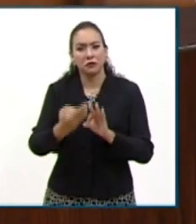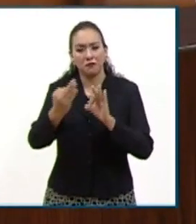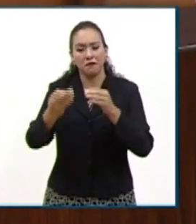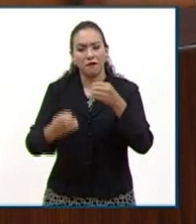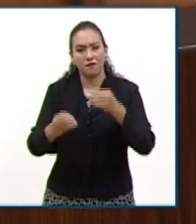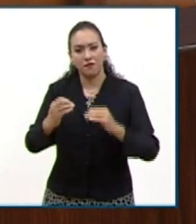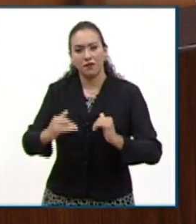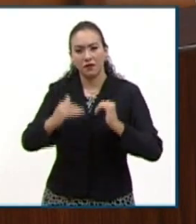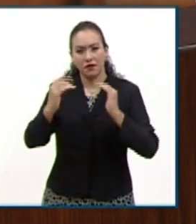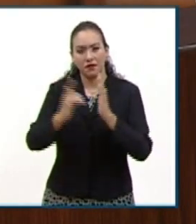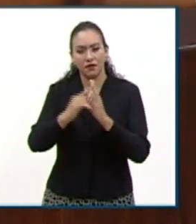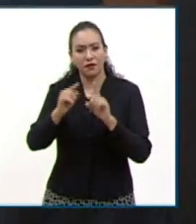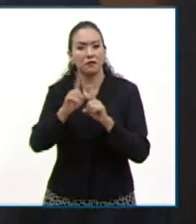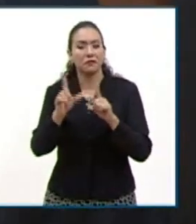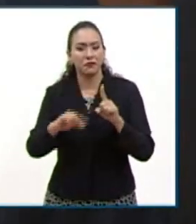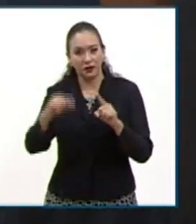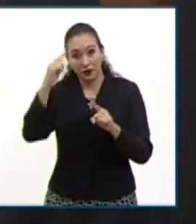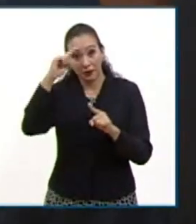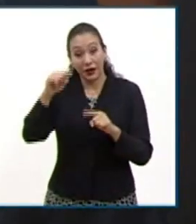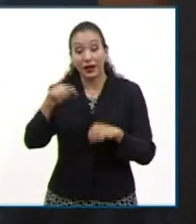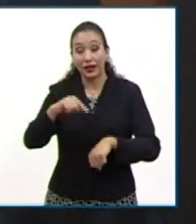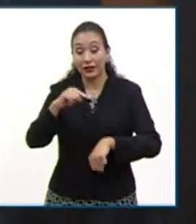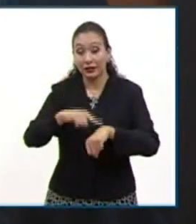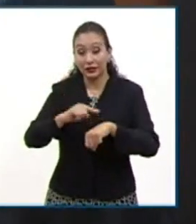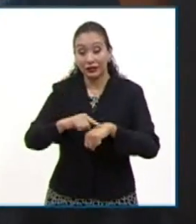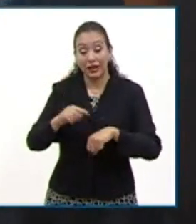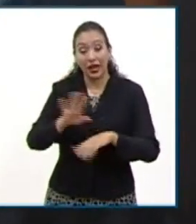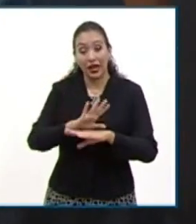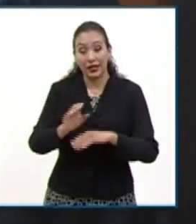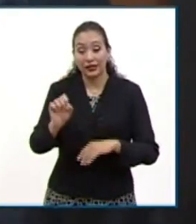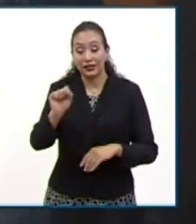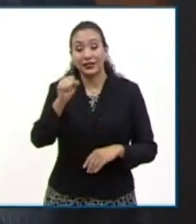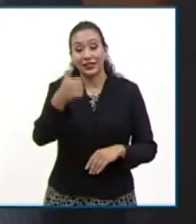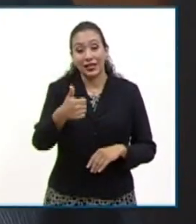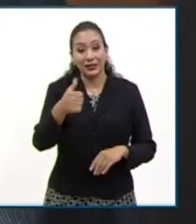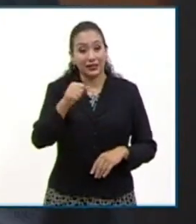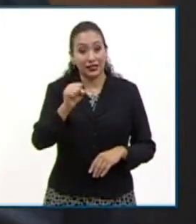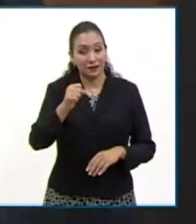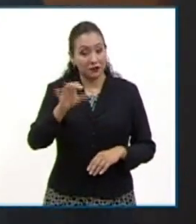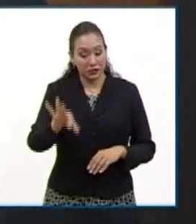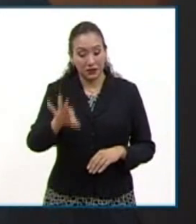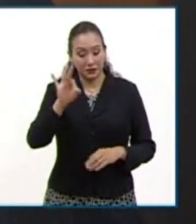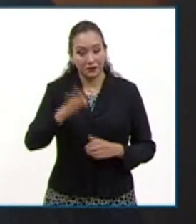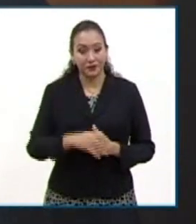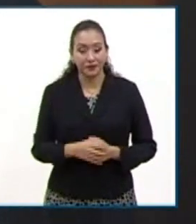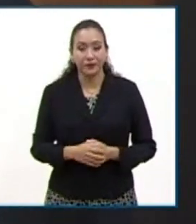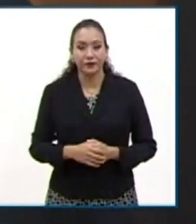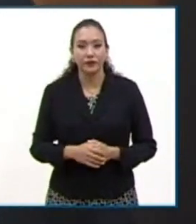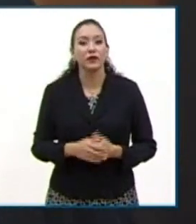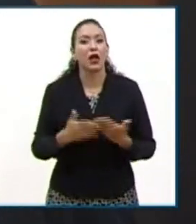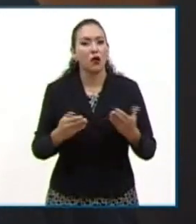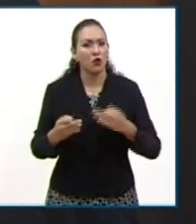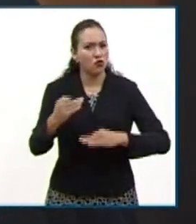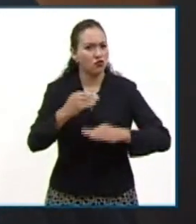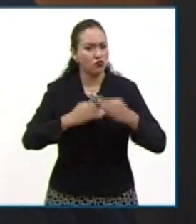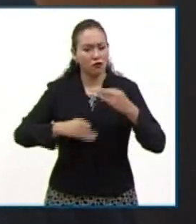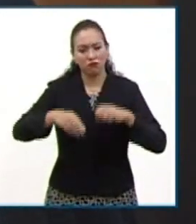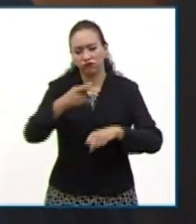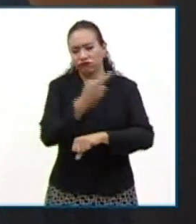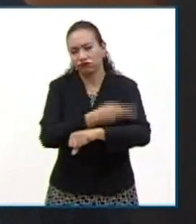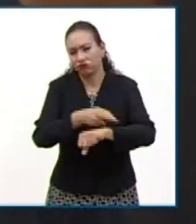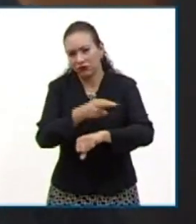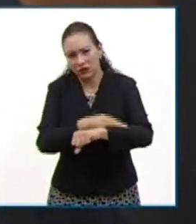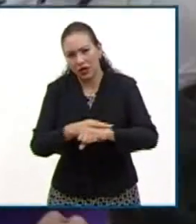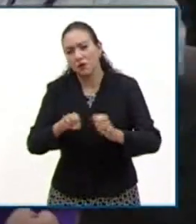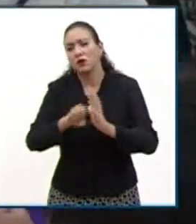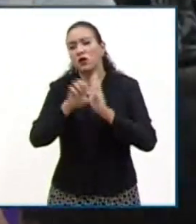para que resuelva lo conducente a más tardar el próximo 6 de septiembre. En consecuencia, todos los asuntos vinculados con la